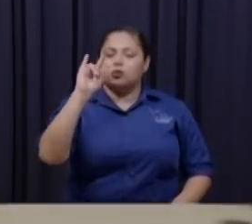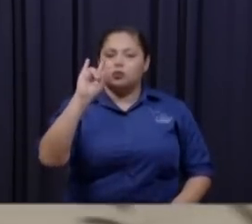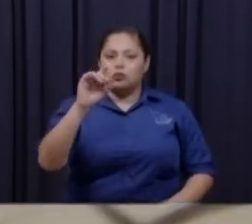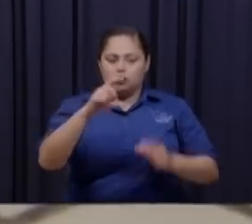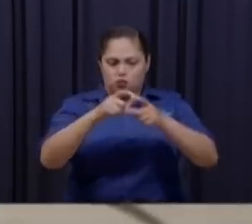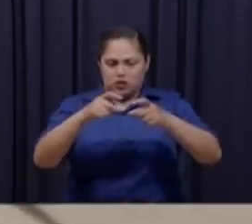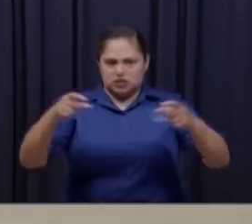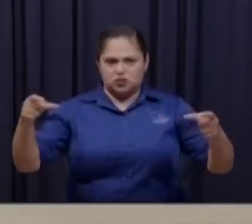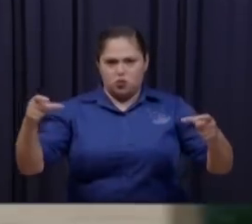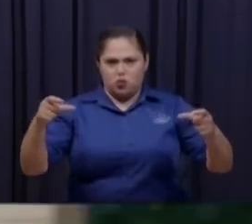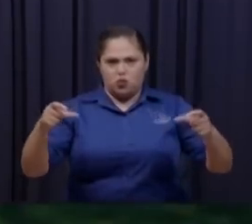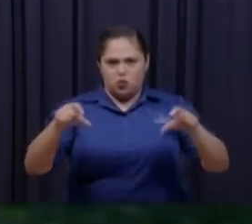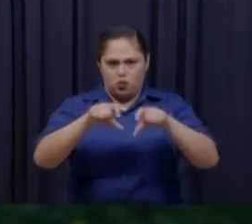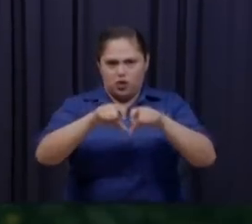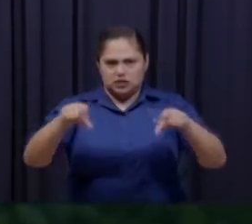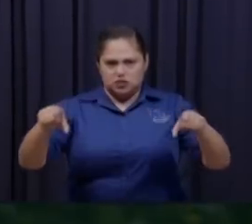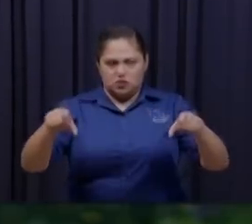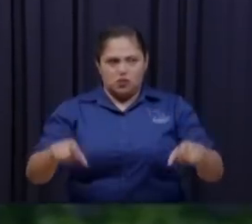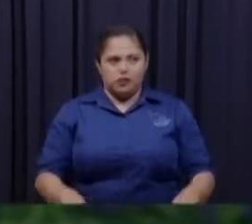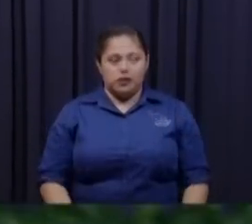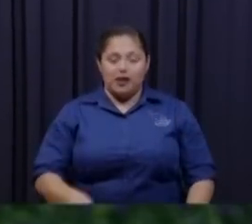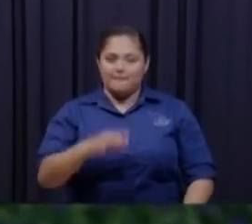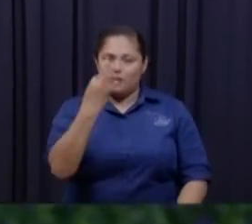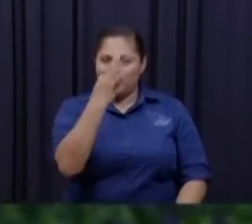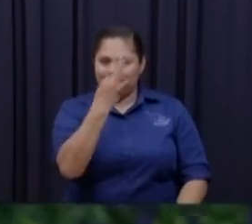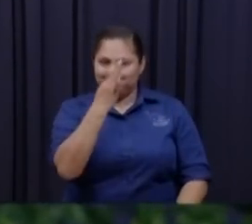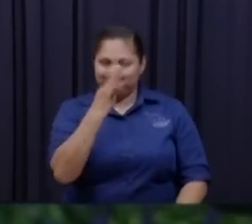el hueso es la mujer.